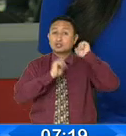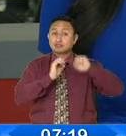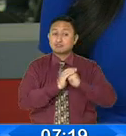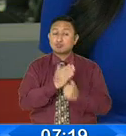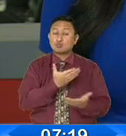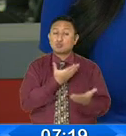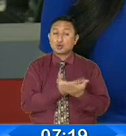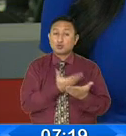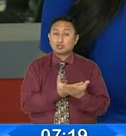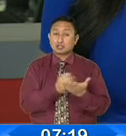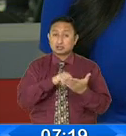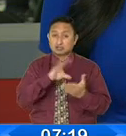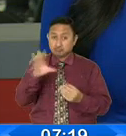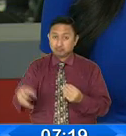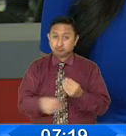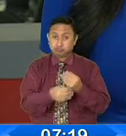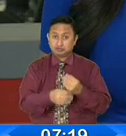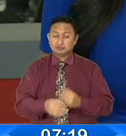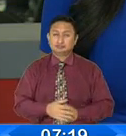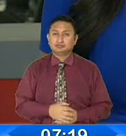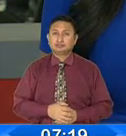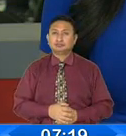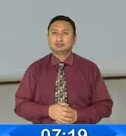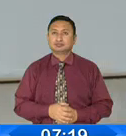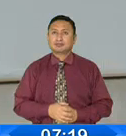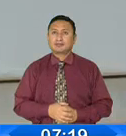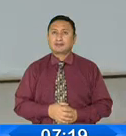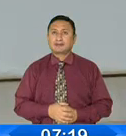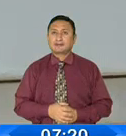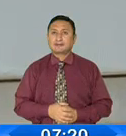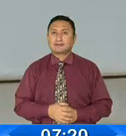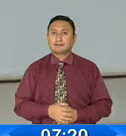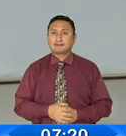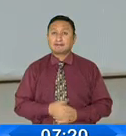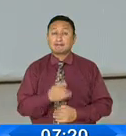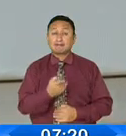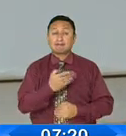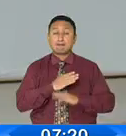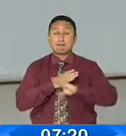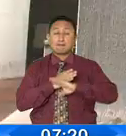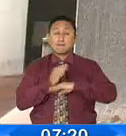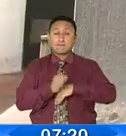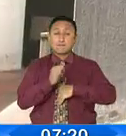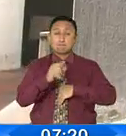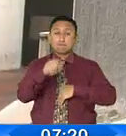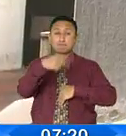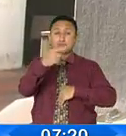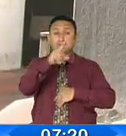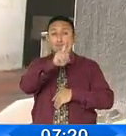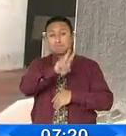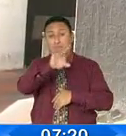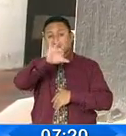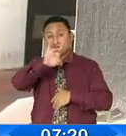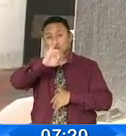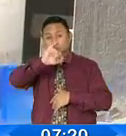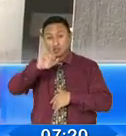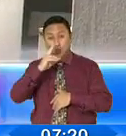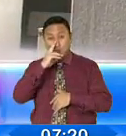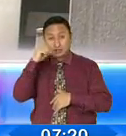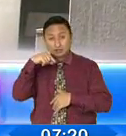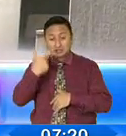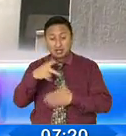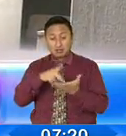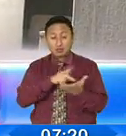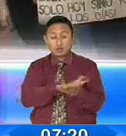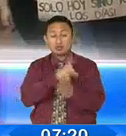para que sean incluidas. La Defensoría del Pueblo tiene hasta el próximo 28 de junio para elaborar un proyecto de